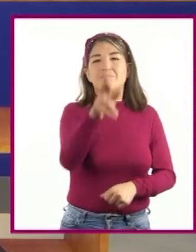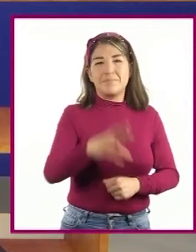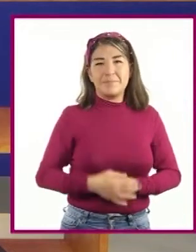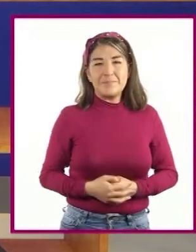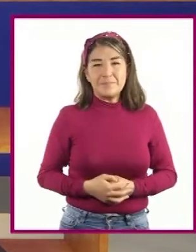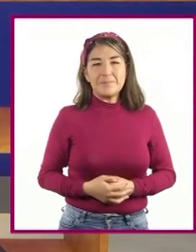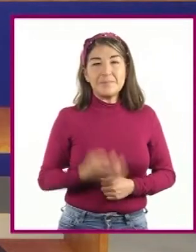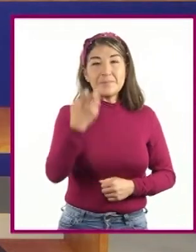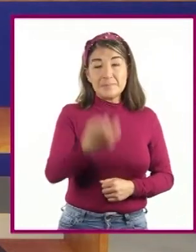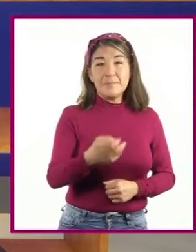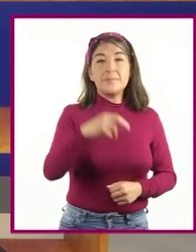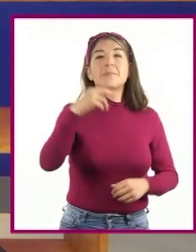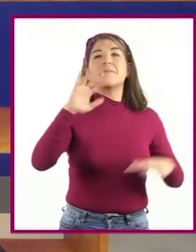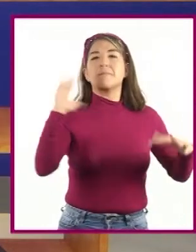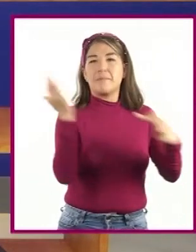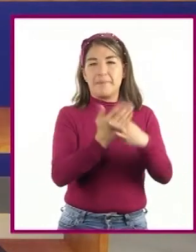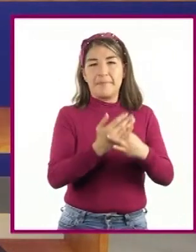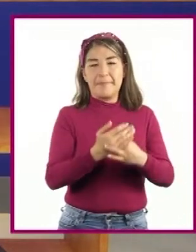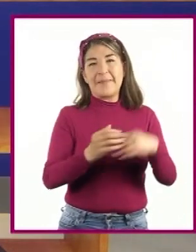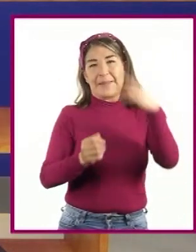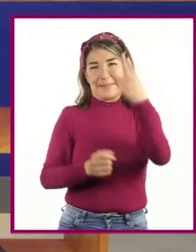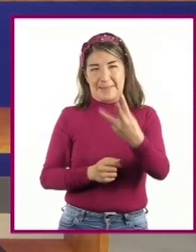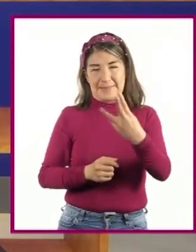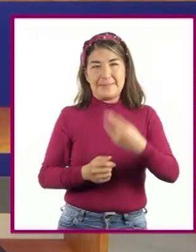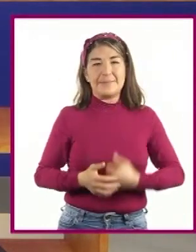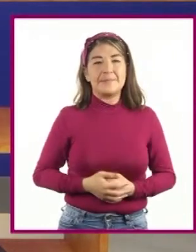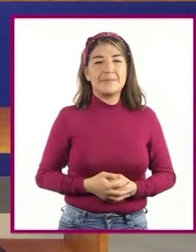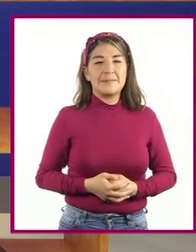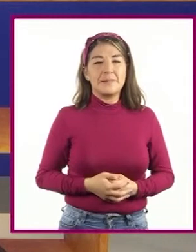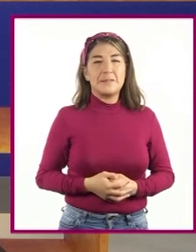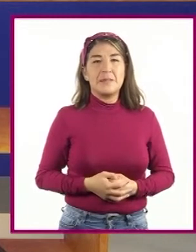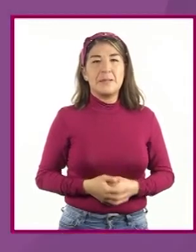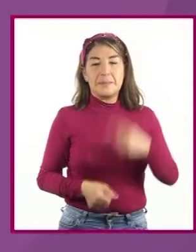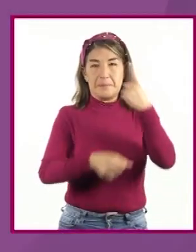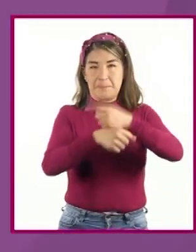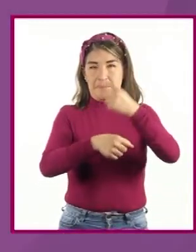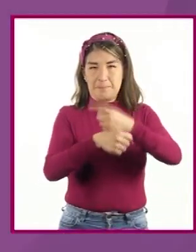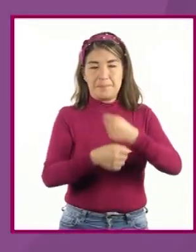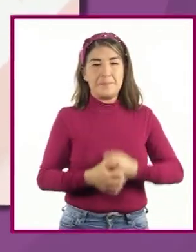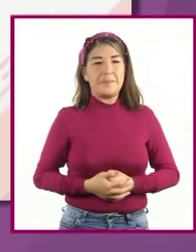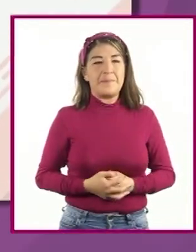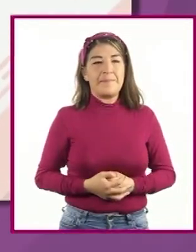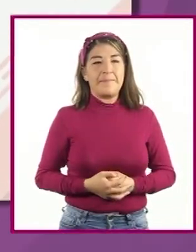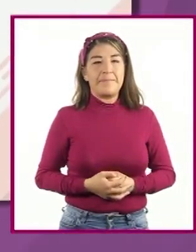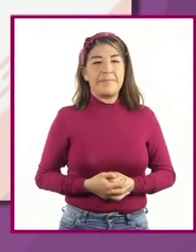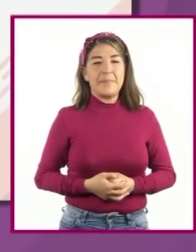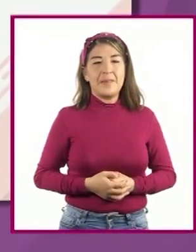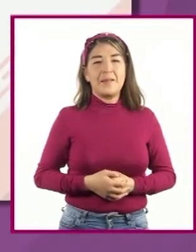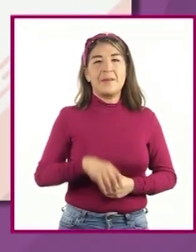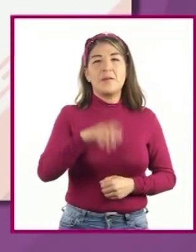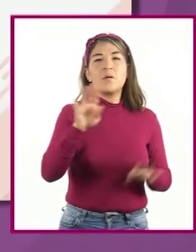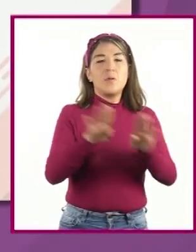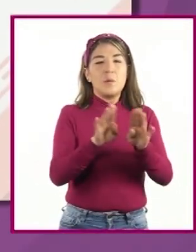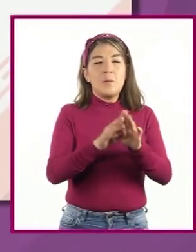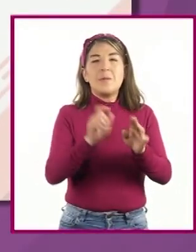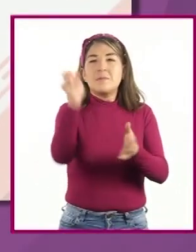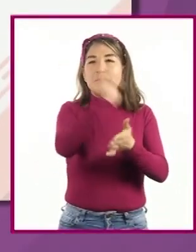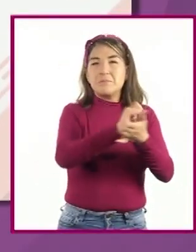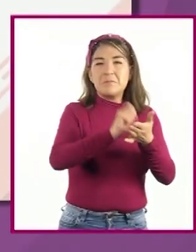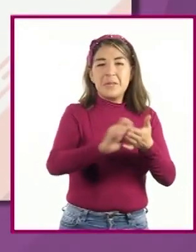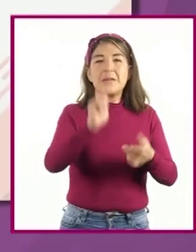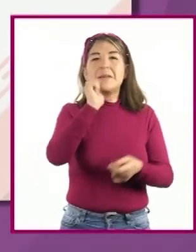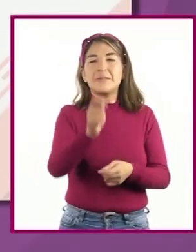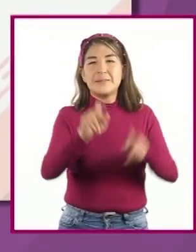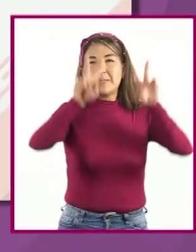Esta sección la dividiremos en 3 partes. La primera, introducción. Aquí se mencionará